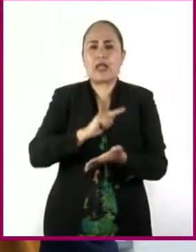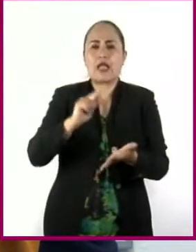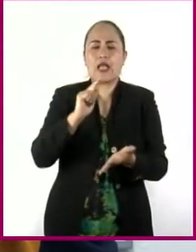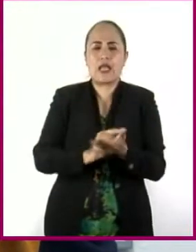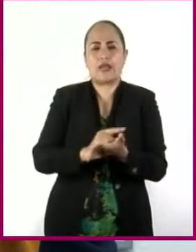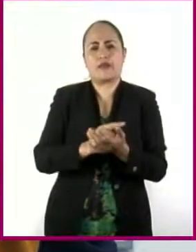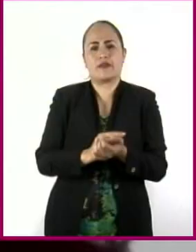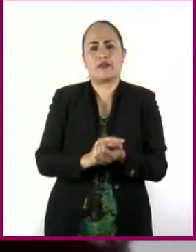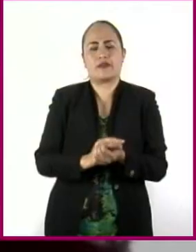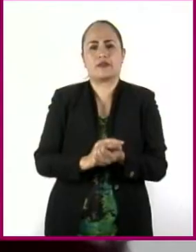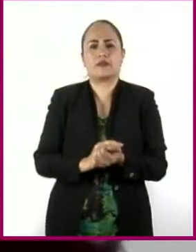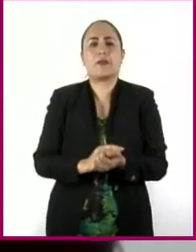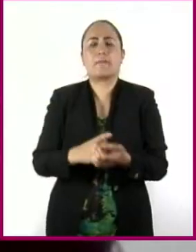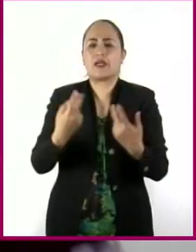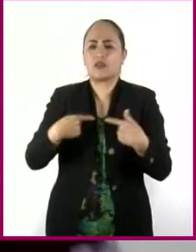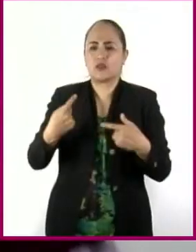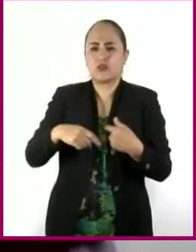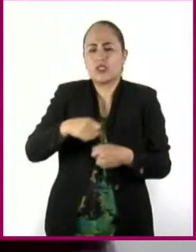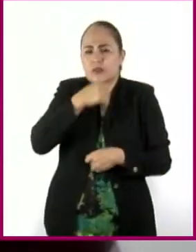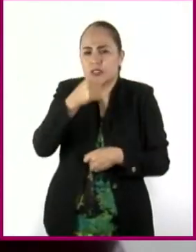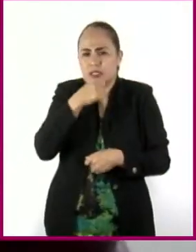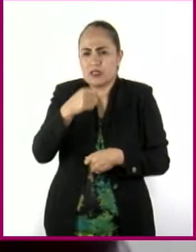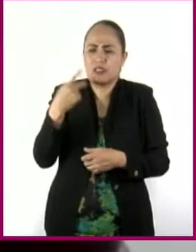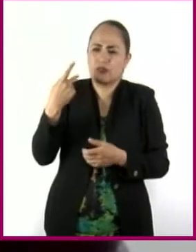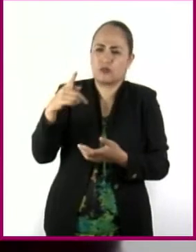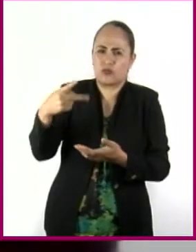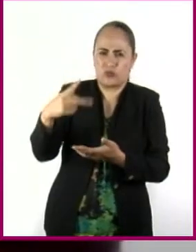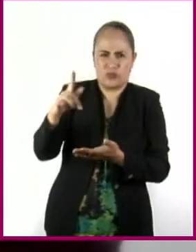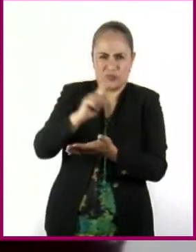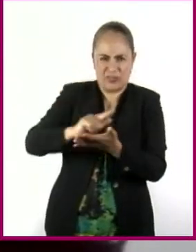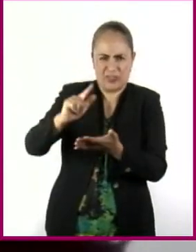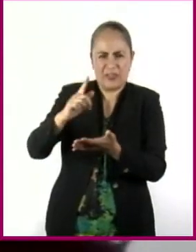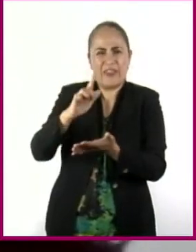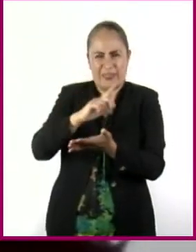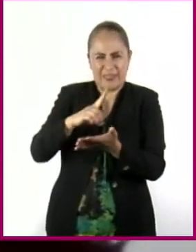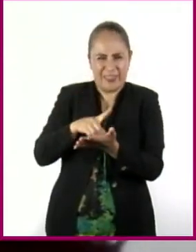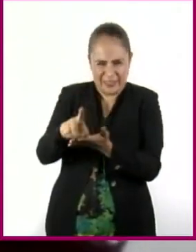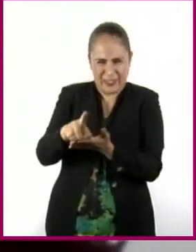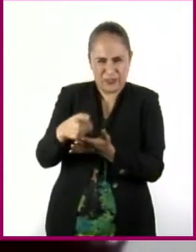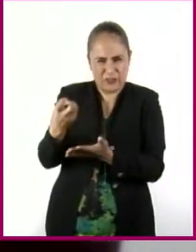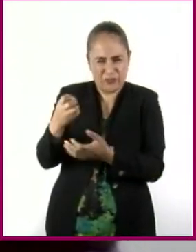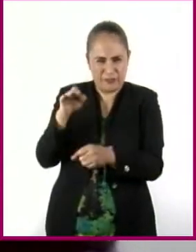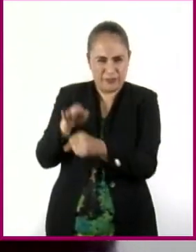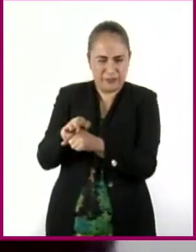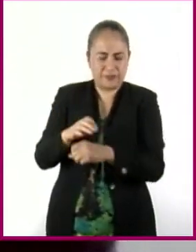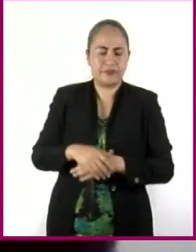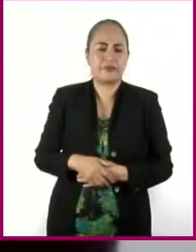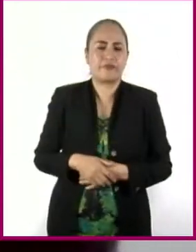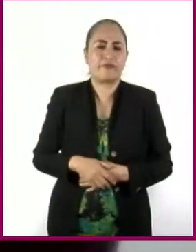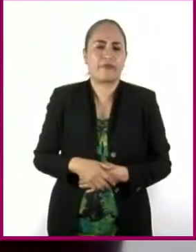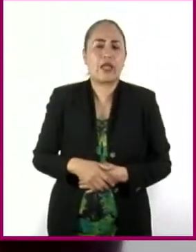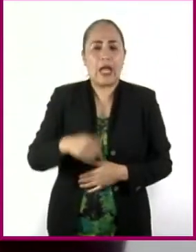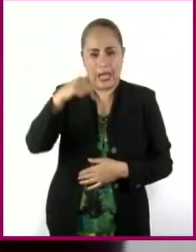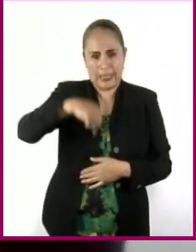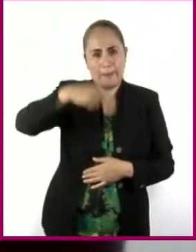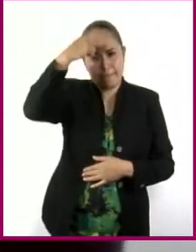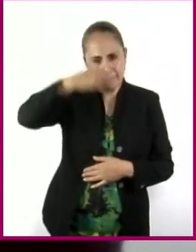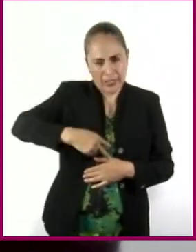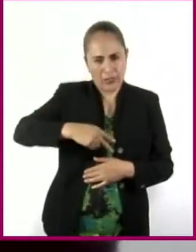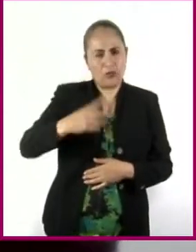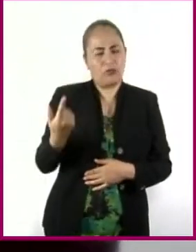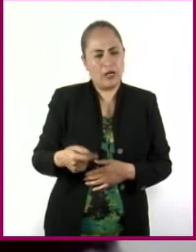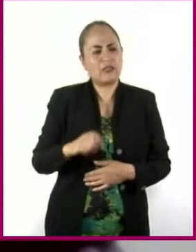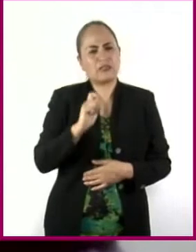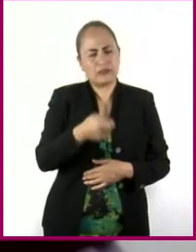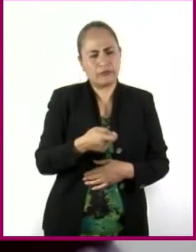personas, de los derechos de las personas mayores, se reconoce en nuestro país a una persona mayor en